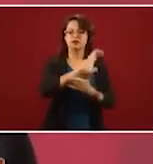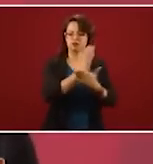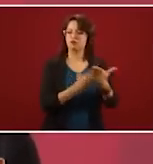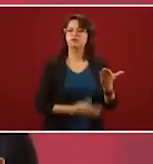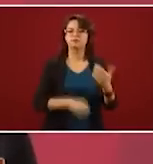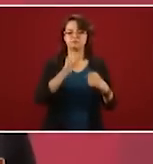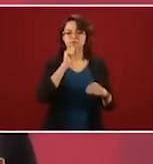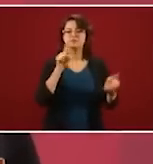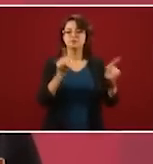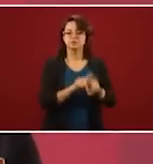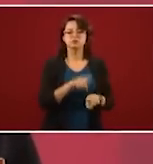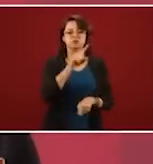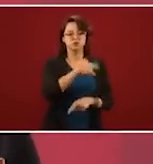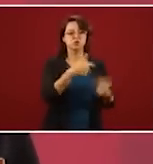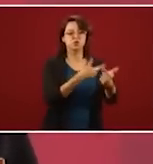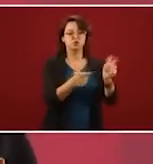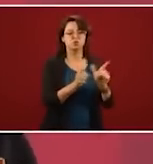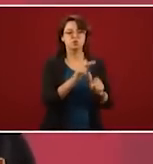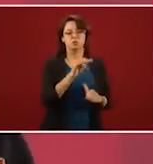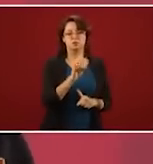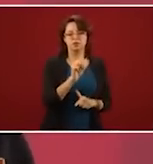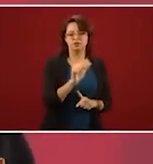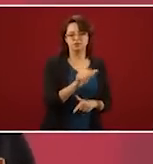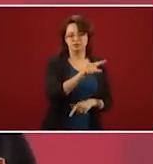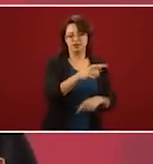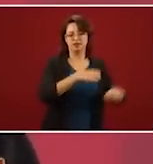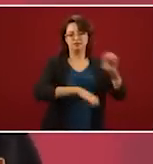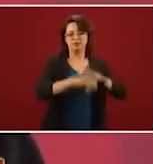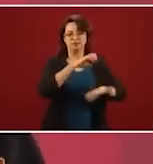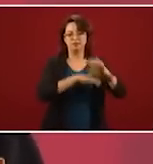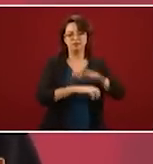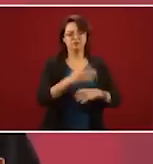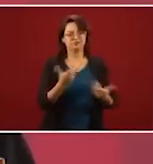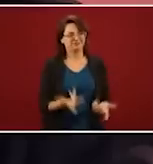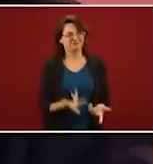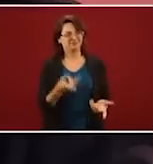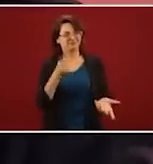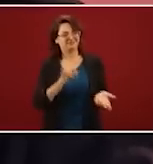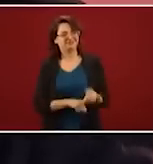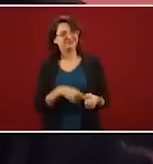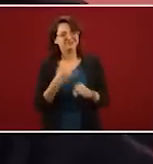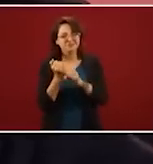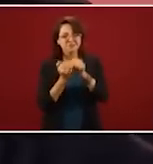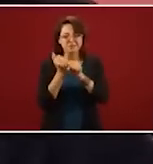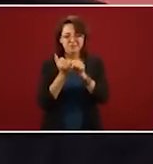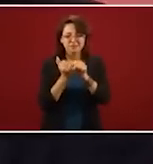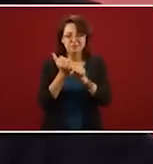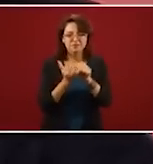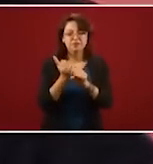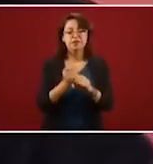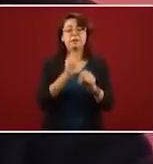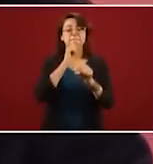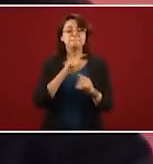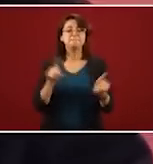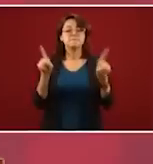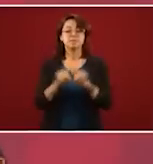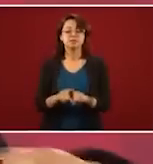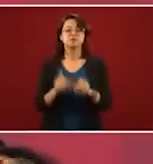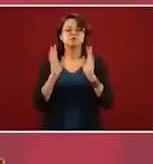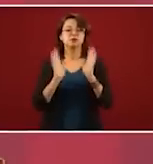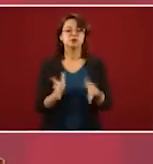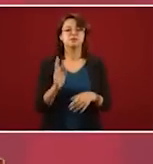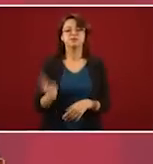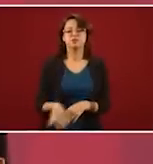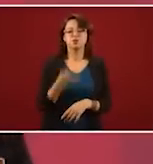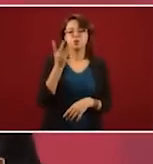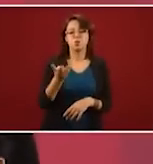al Grupo PISA, porque además está sujeta a una investigación. Nosotros hemos avanzado ya también en la inhabilitación de 4